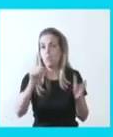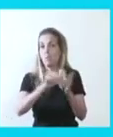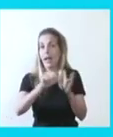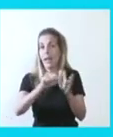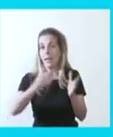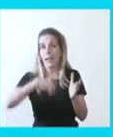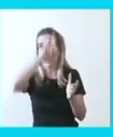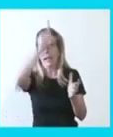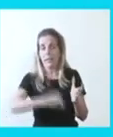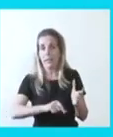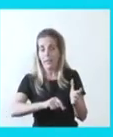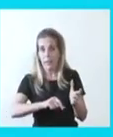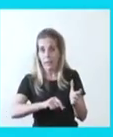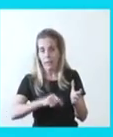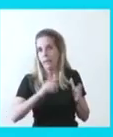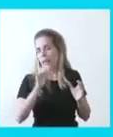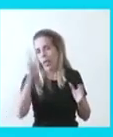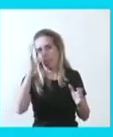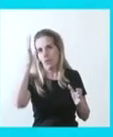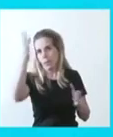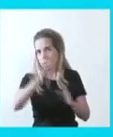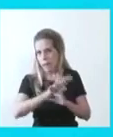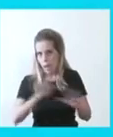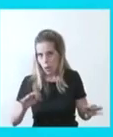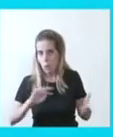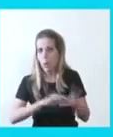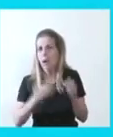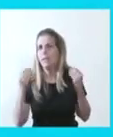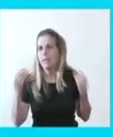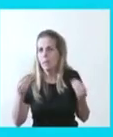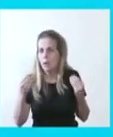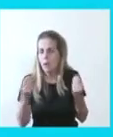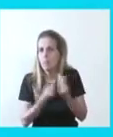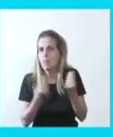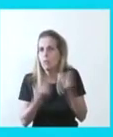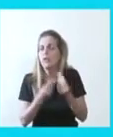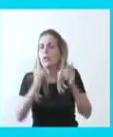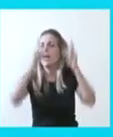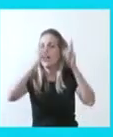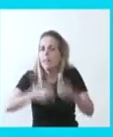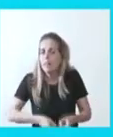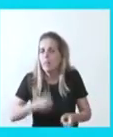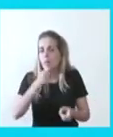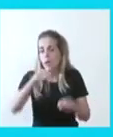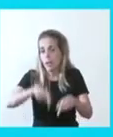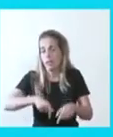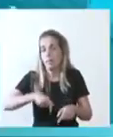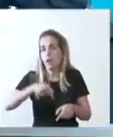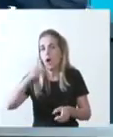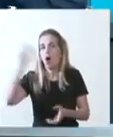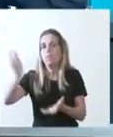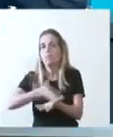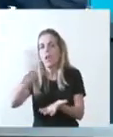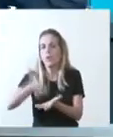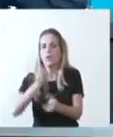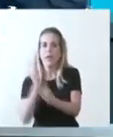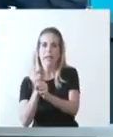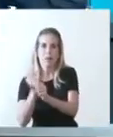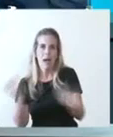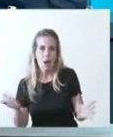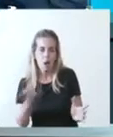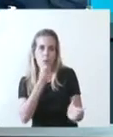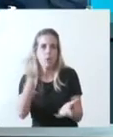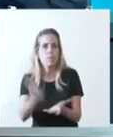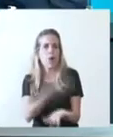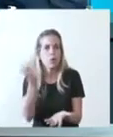problema de las cuarentenas generalizadas tiene que ver también con que hay mucha producción que la Argentina necesita. Por ejemplo, la producción